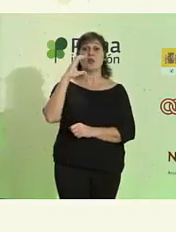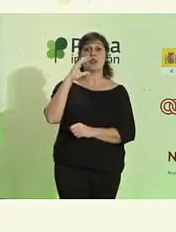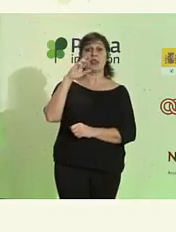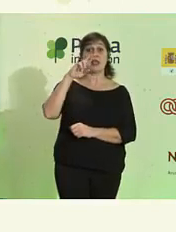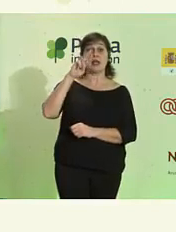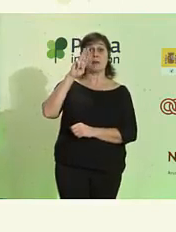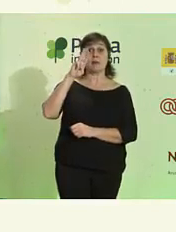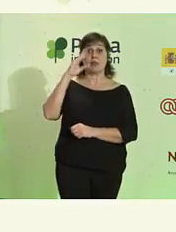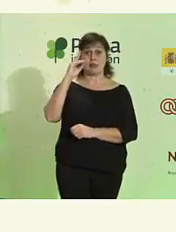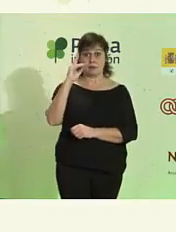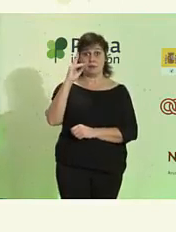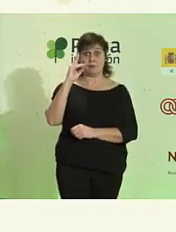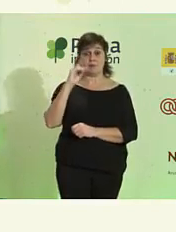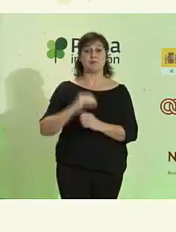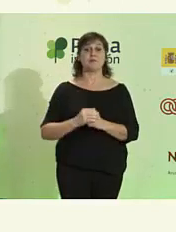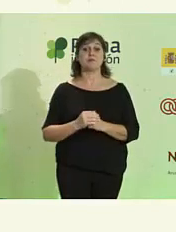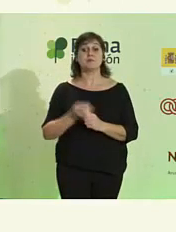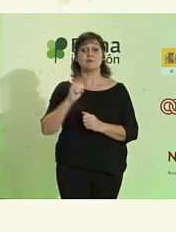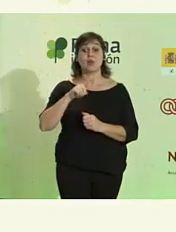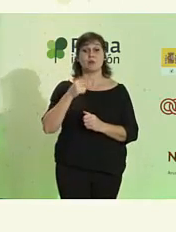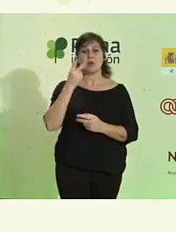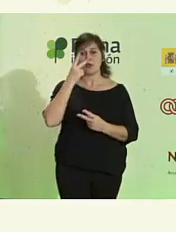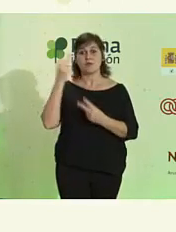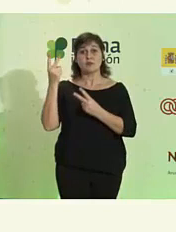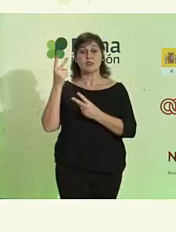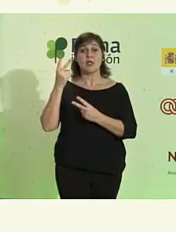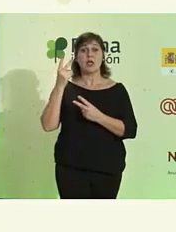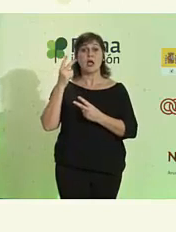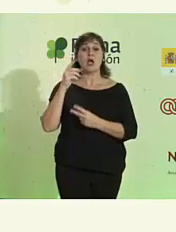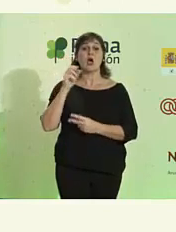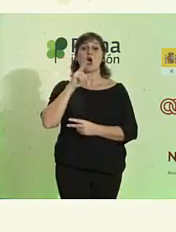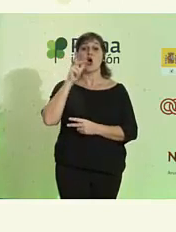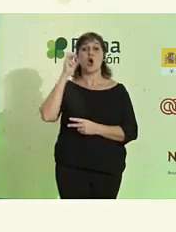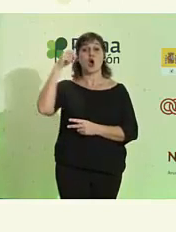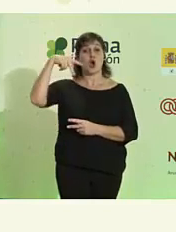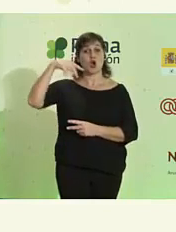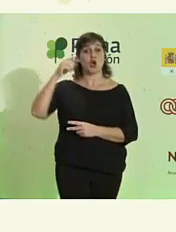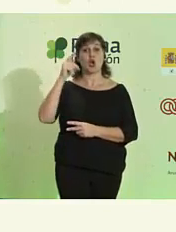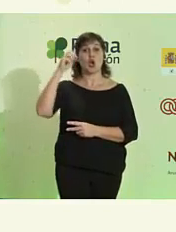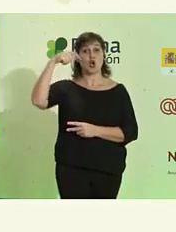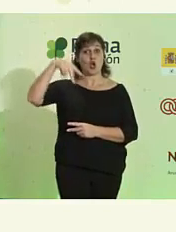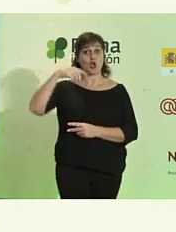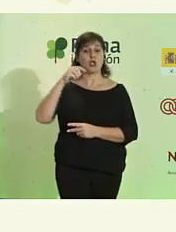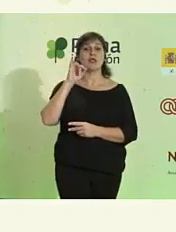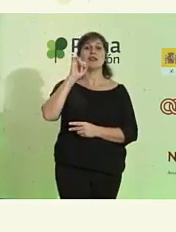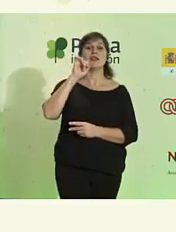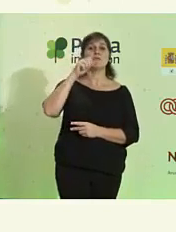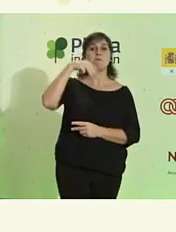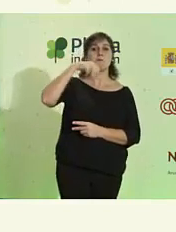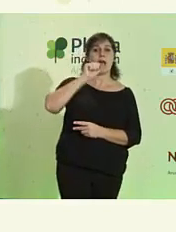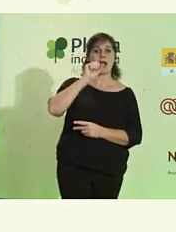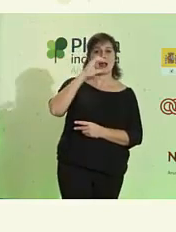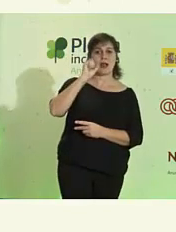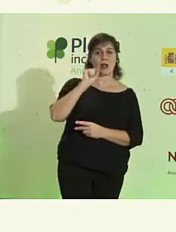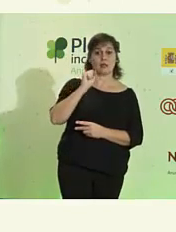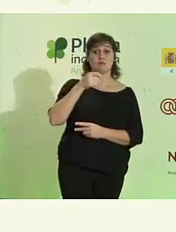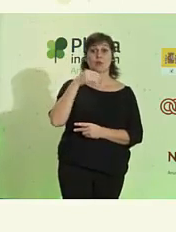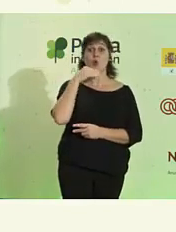CRPD. También hemos visitado Hong Kong y Macao. Y en octubre